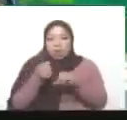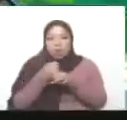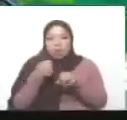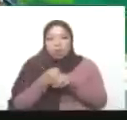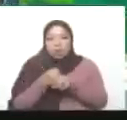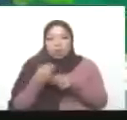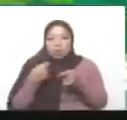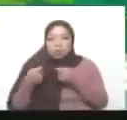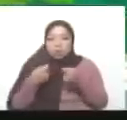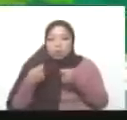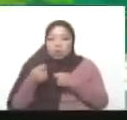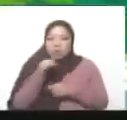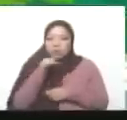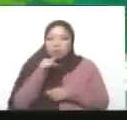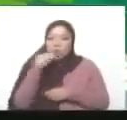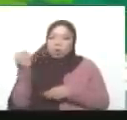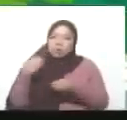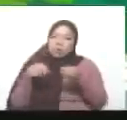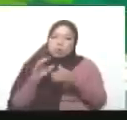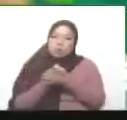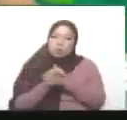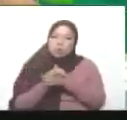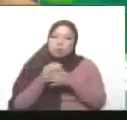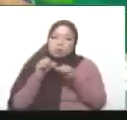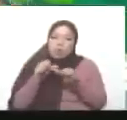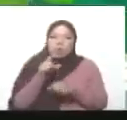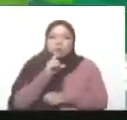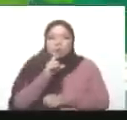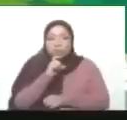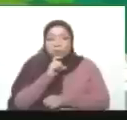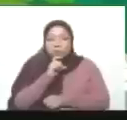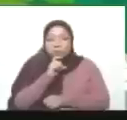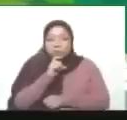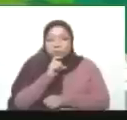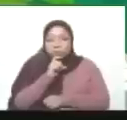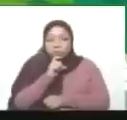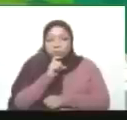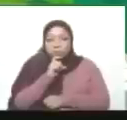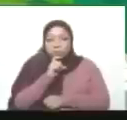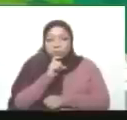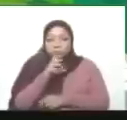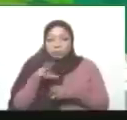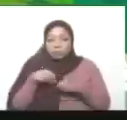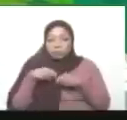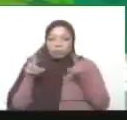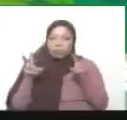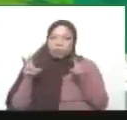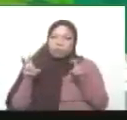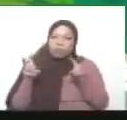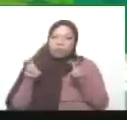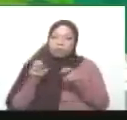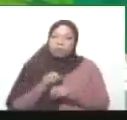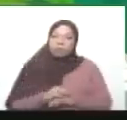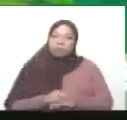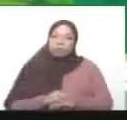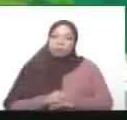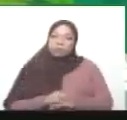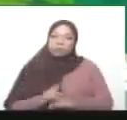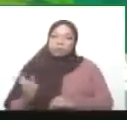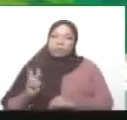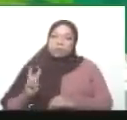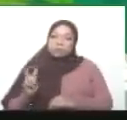han pretendido meter su mano y están metiendo su mano recientemente Venezuela